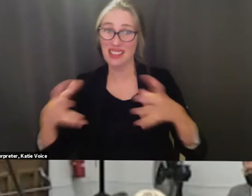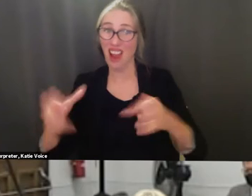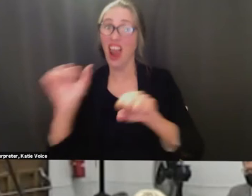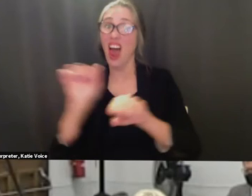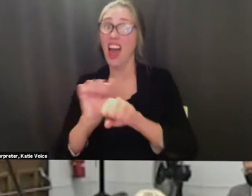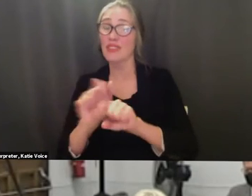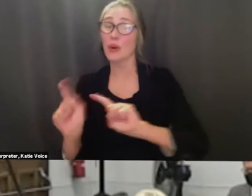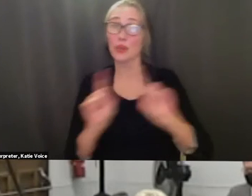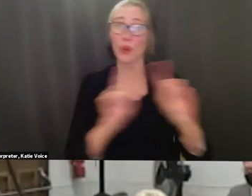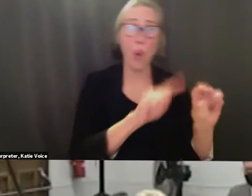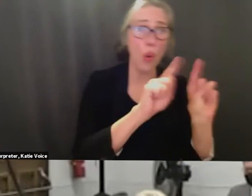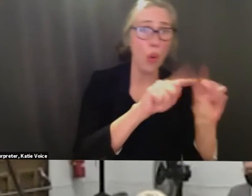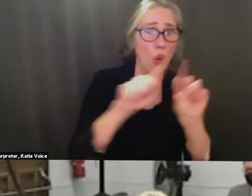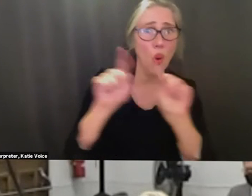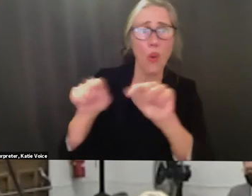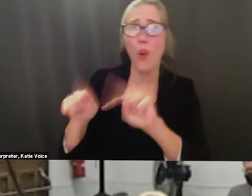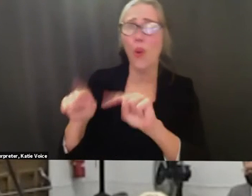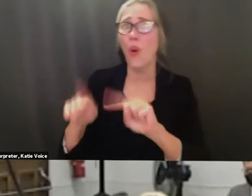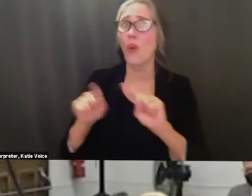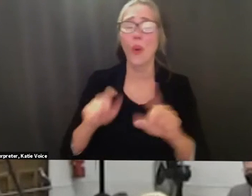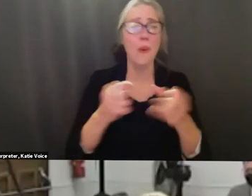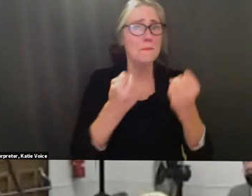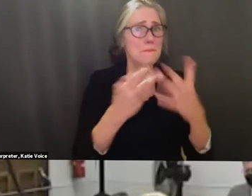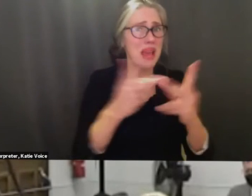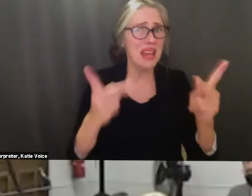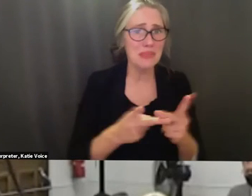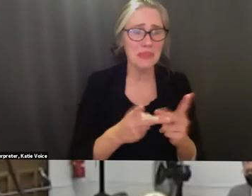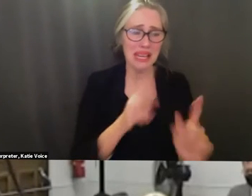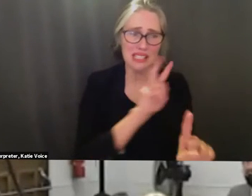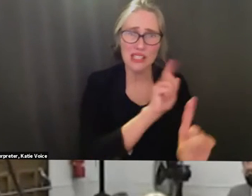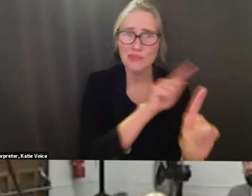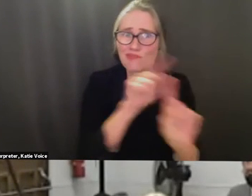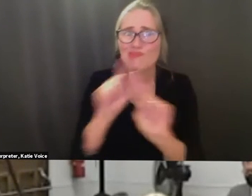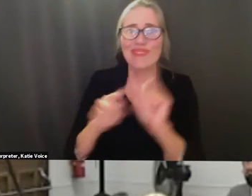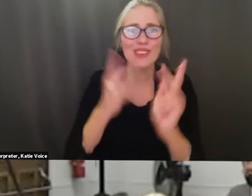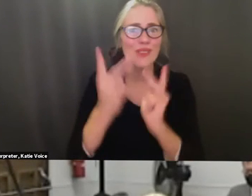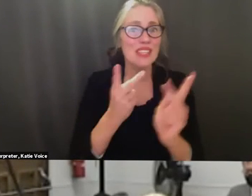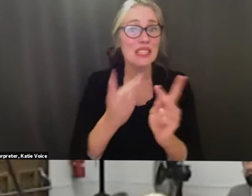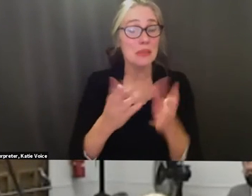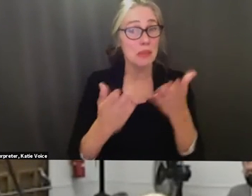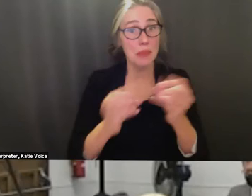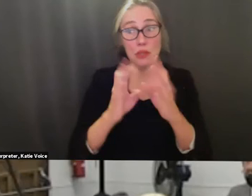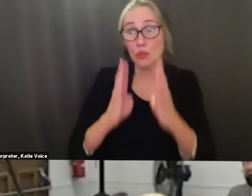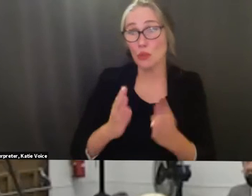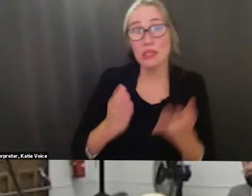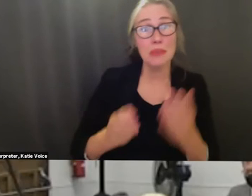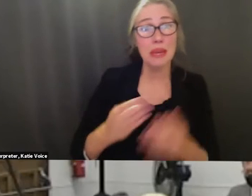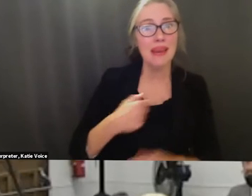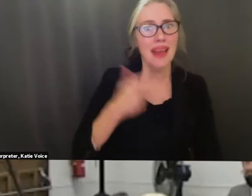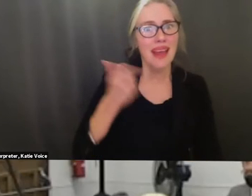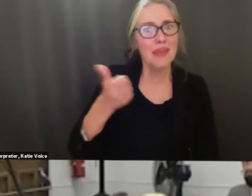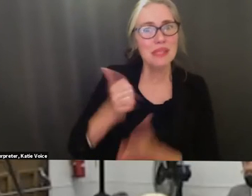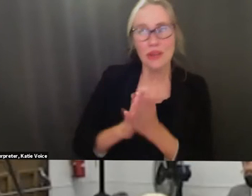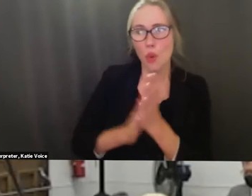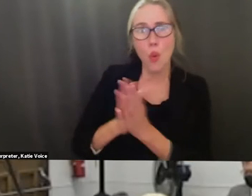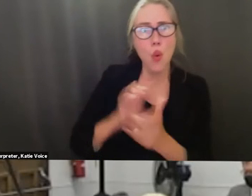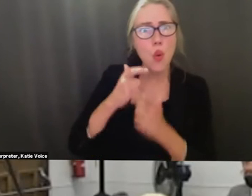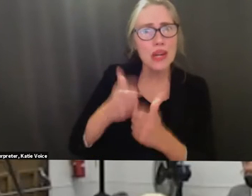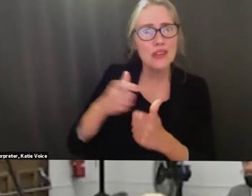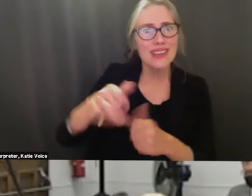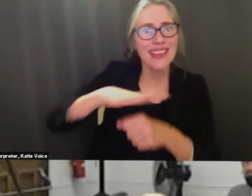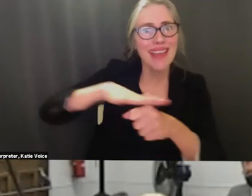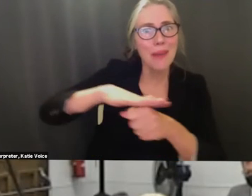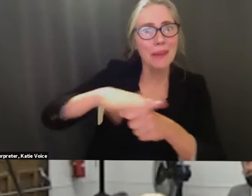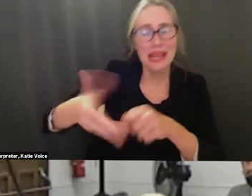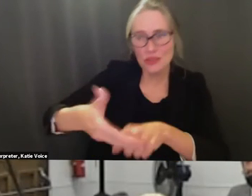las escuelas, muchos lugares dentro de los sitios escolares donde los estudiantes pueden tener una interés